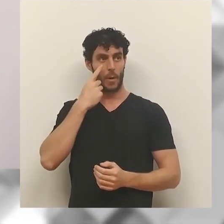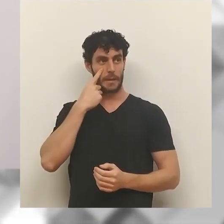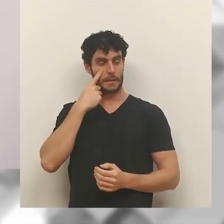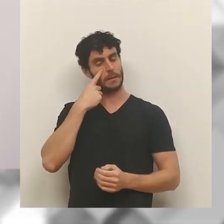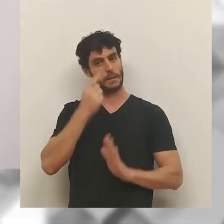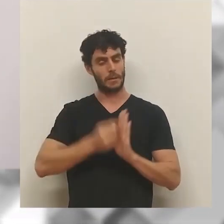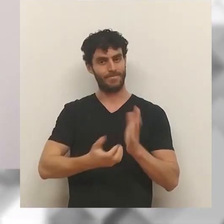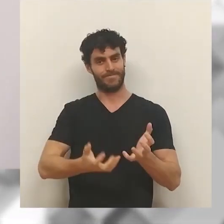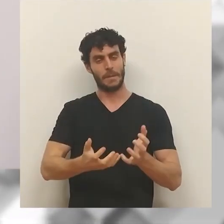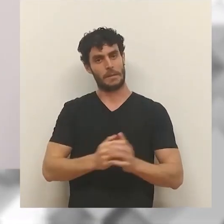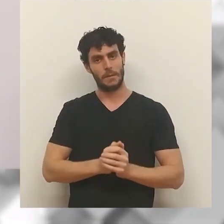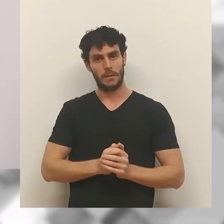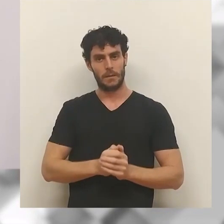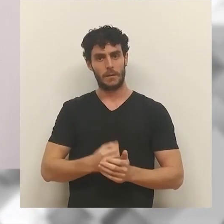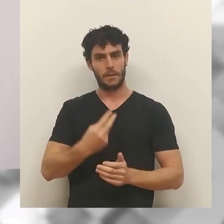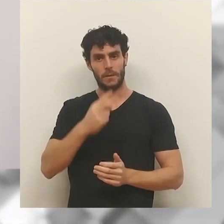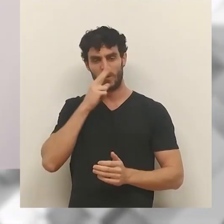nutricional la verdad es que estamos aprobando.